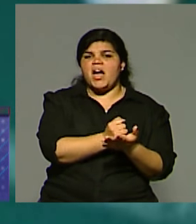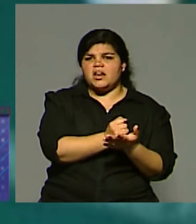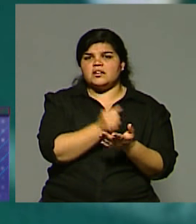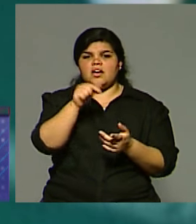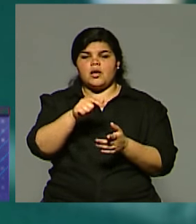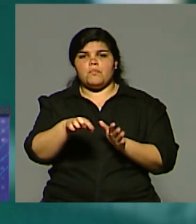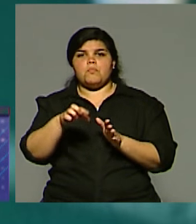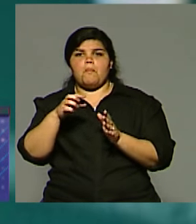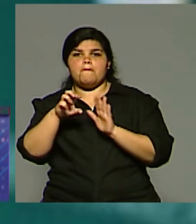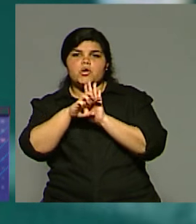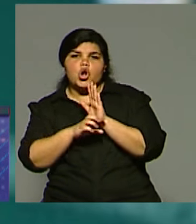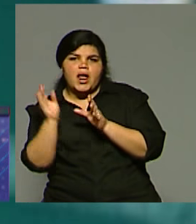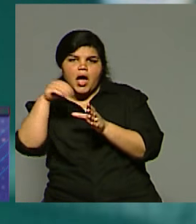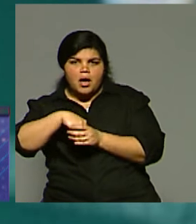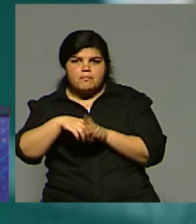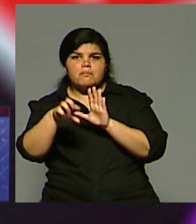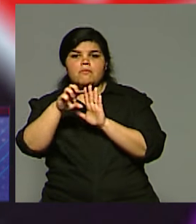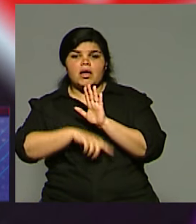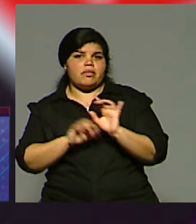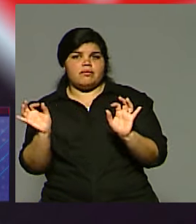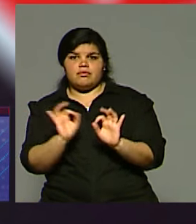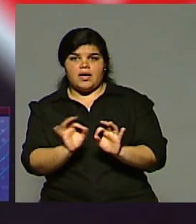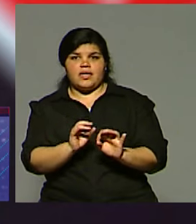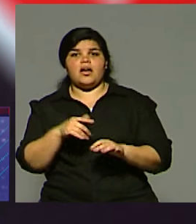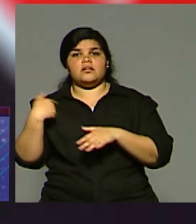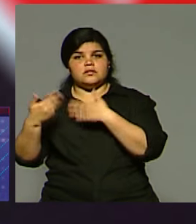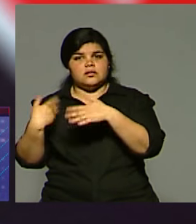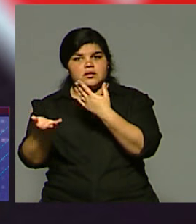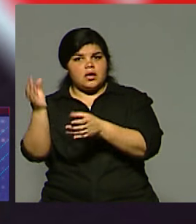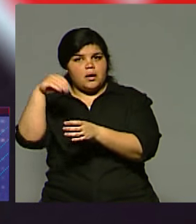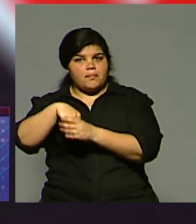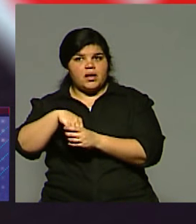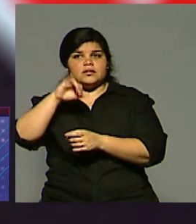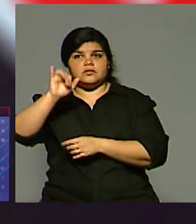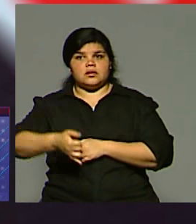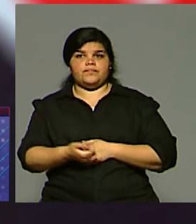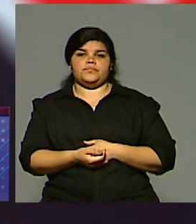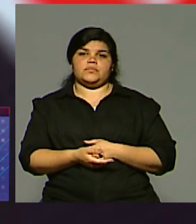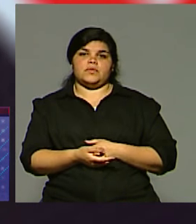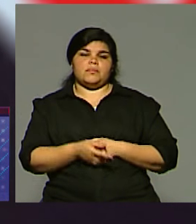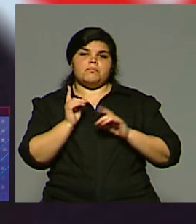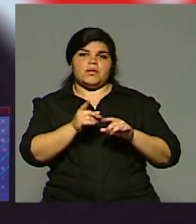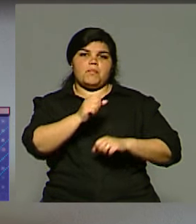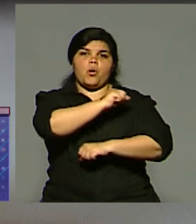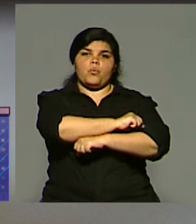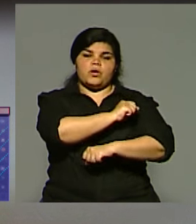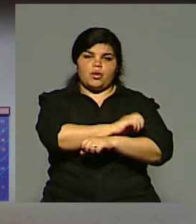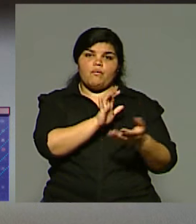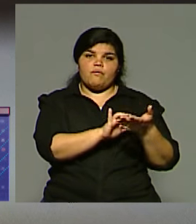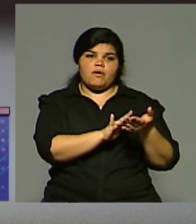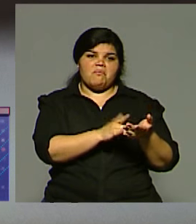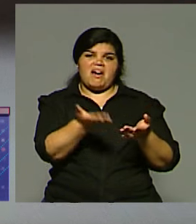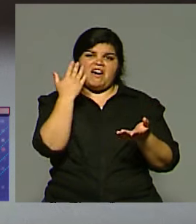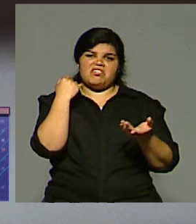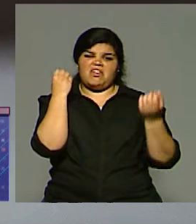operativo, pasa por el ecosistema de desarrollo que tiene detrás, que siempre les digo, Windows Phone cayó hace mucho tiempo, no se le presta